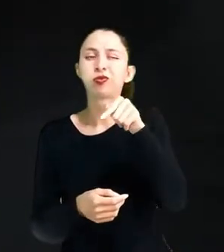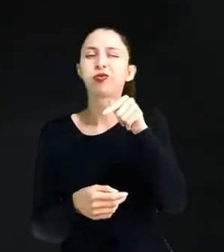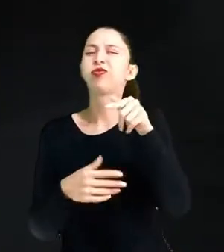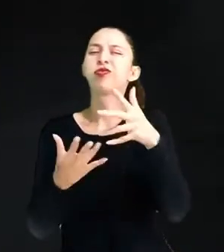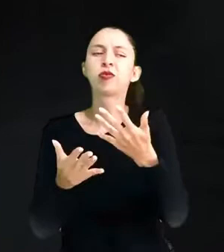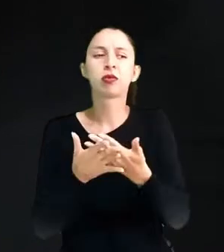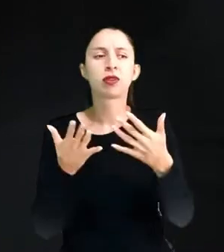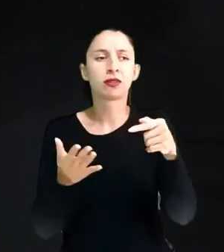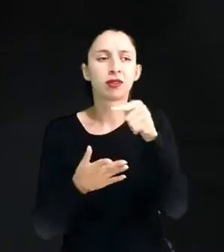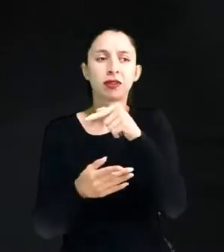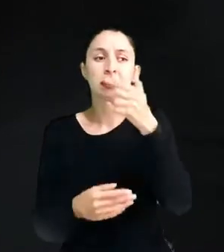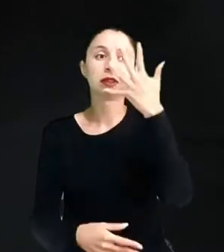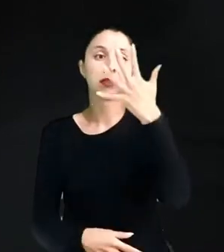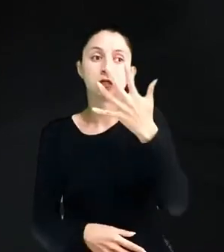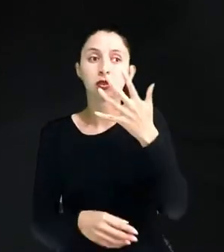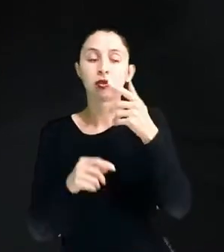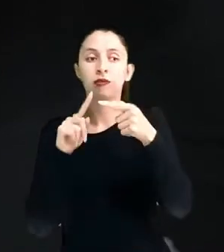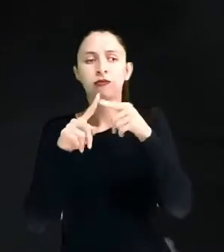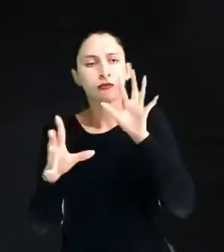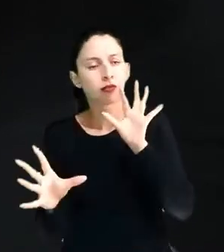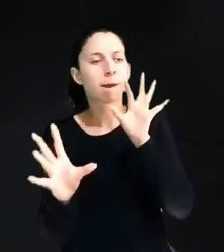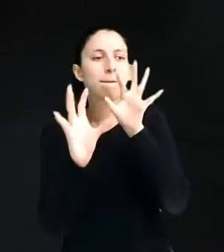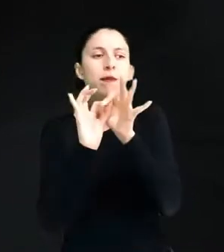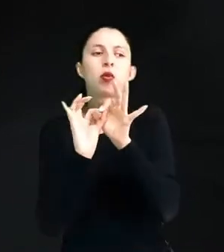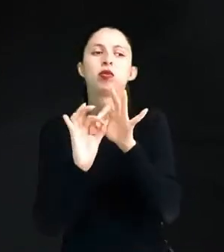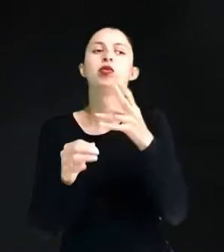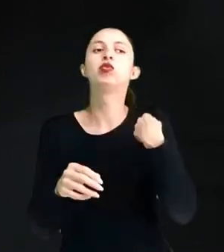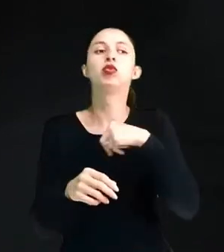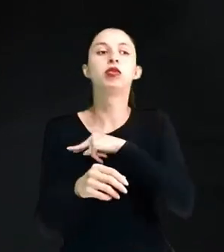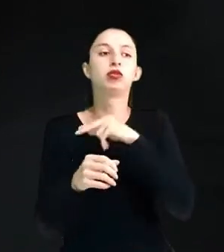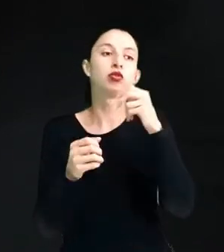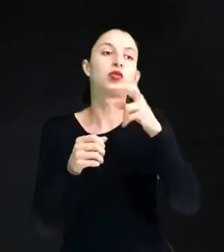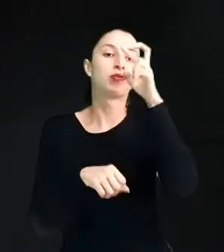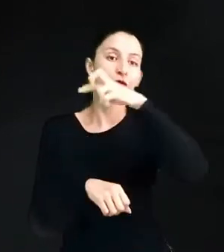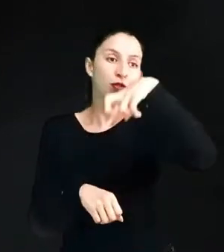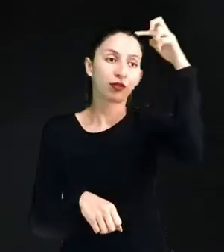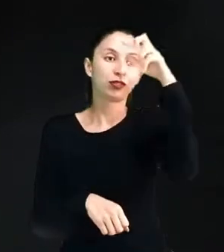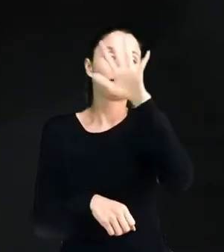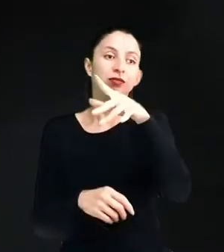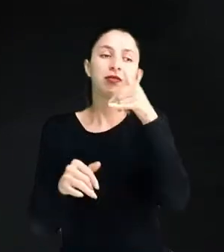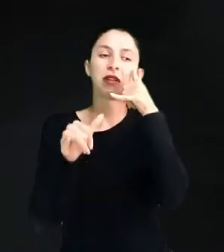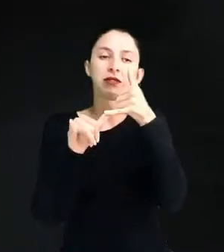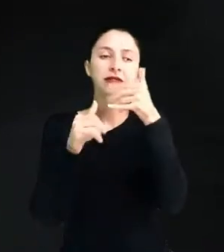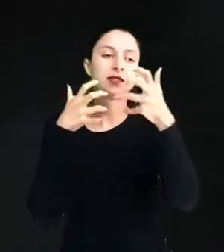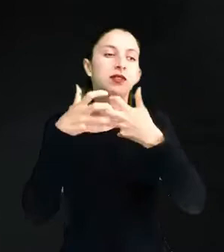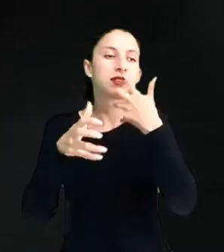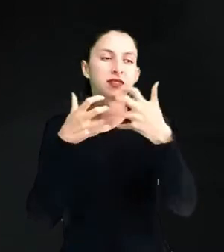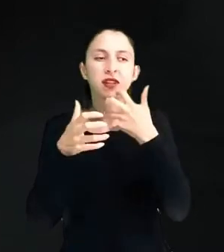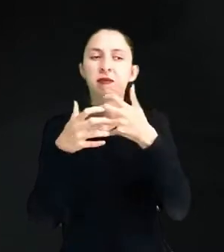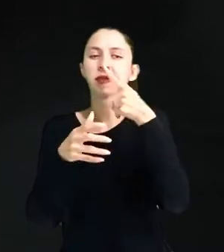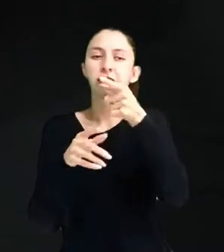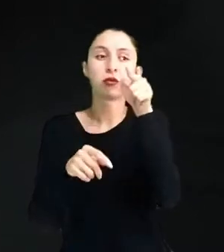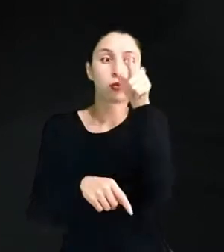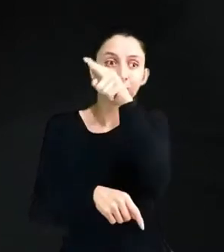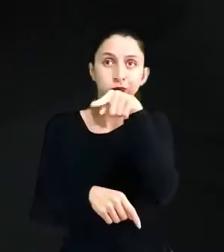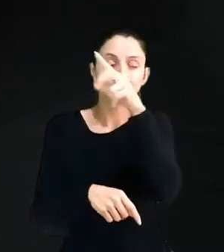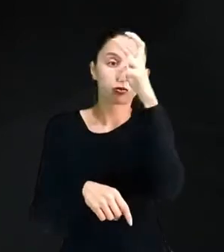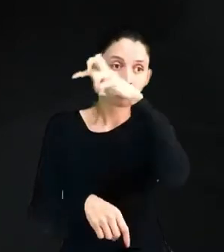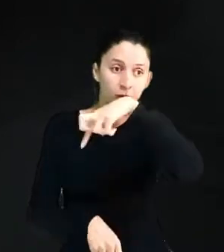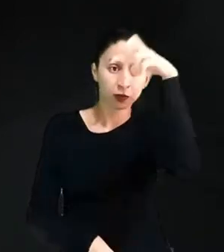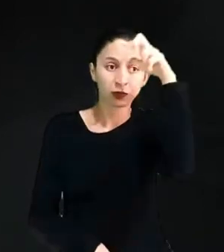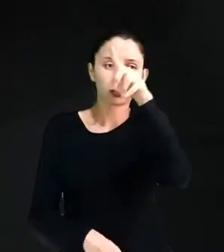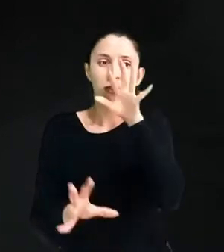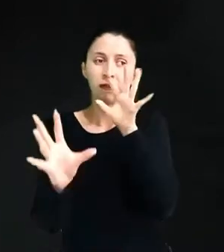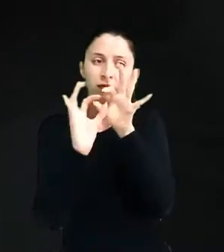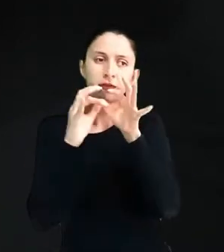digitales. Y nos integramos con profesionales de ingeniería de sistemas, con quienes se desarrolló